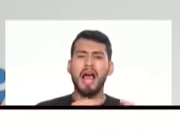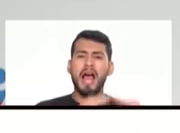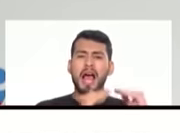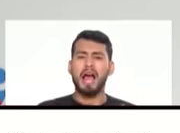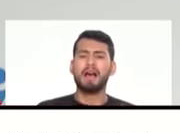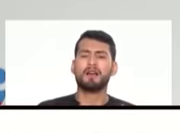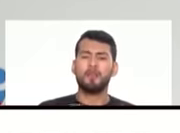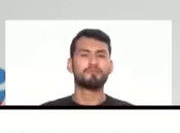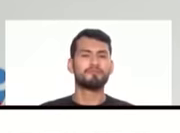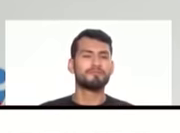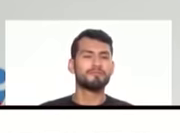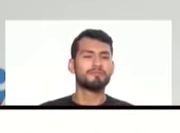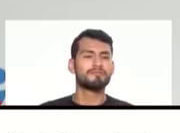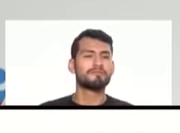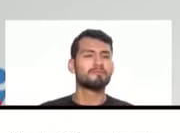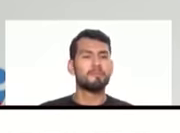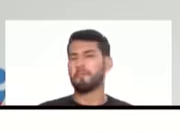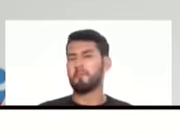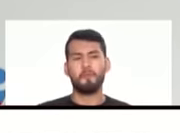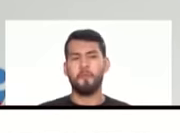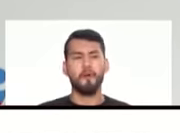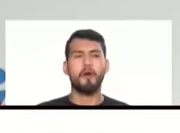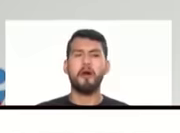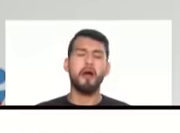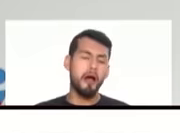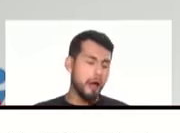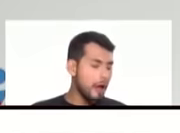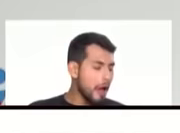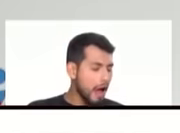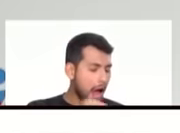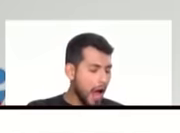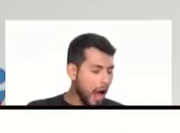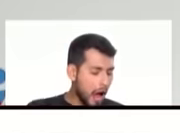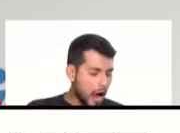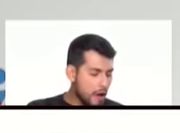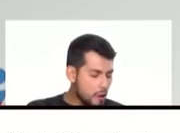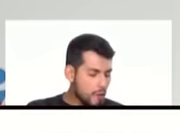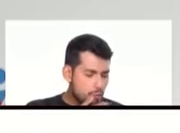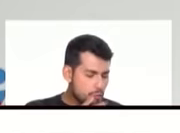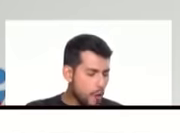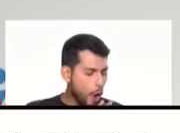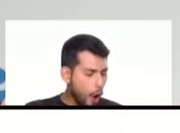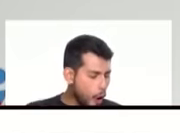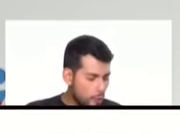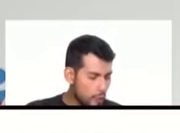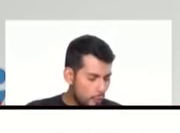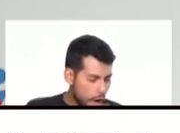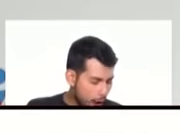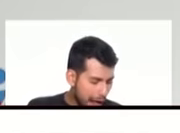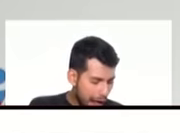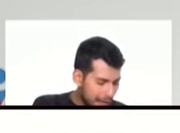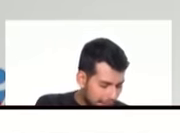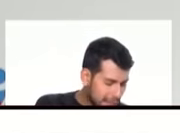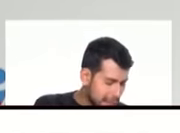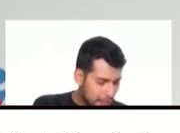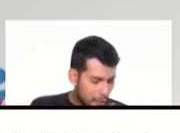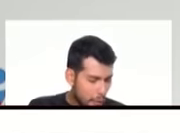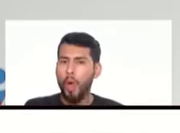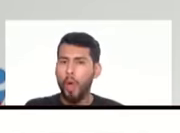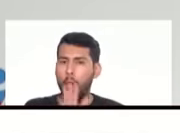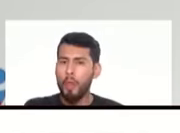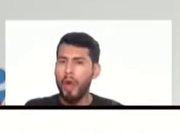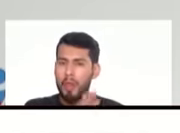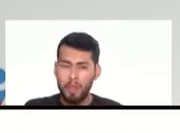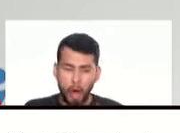de la comunidad de Sintico. No estamos con nuestra calculadora a ver dónde le robo tanto, dónde le robo tal, dónde puedo fraguar